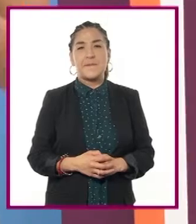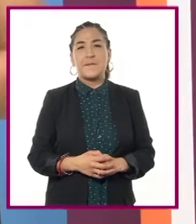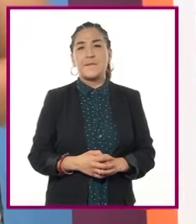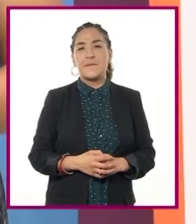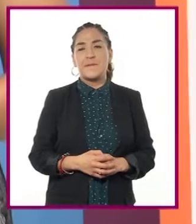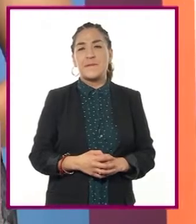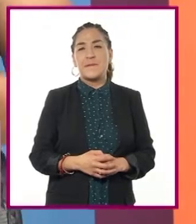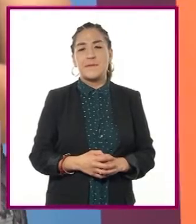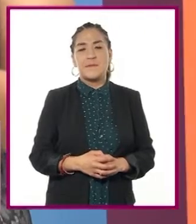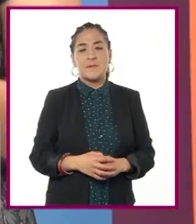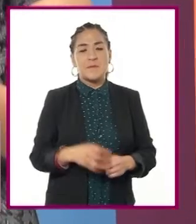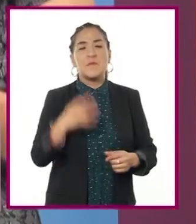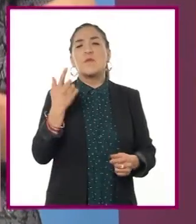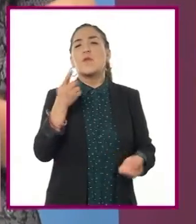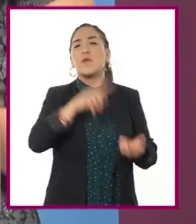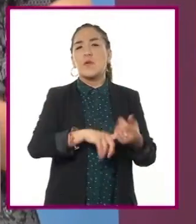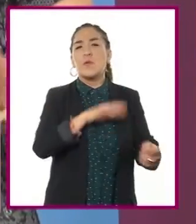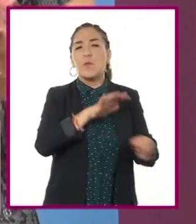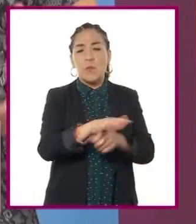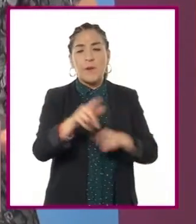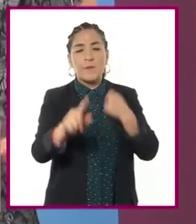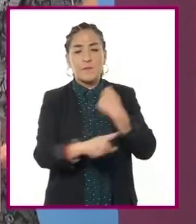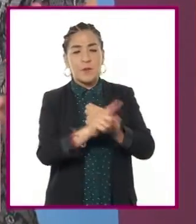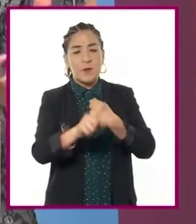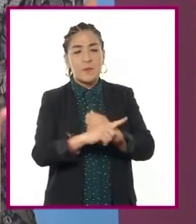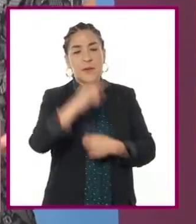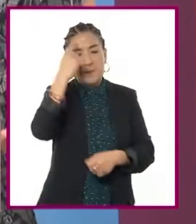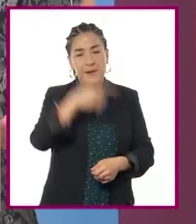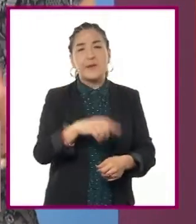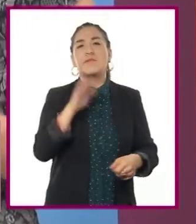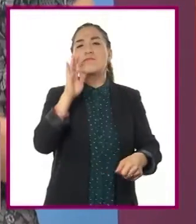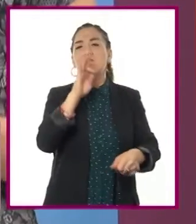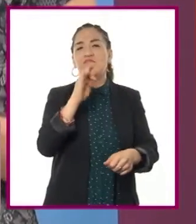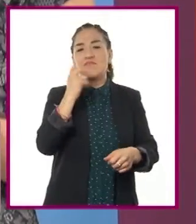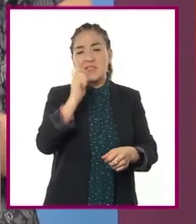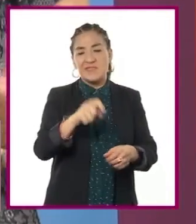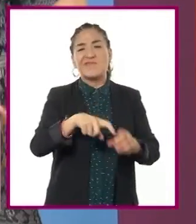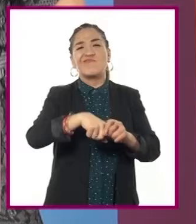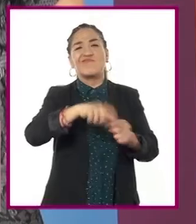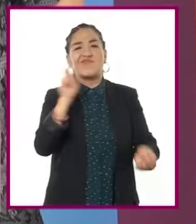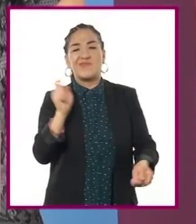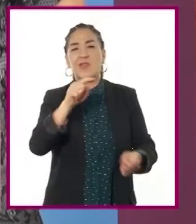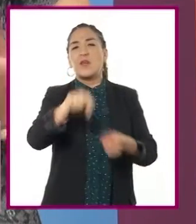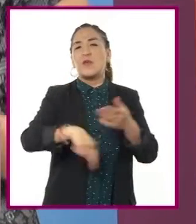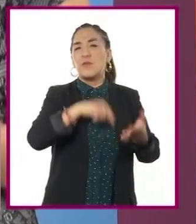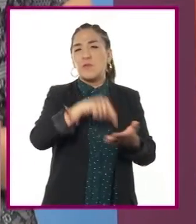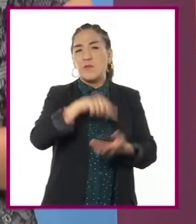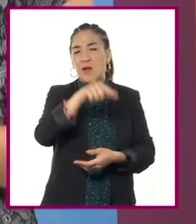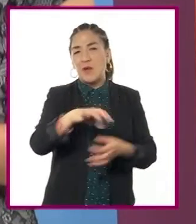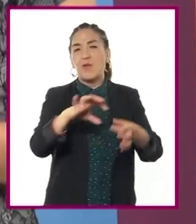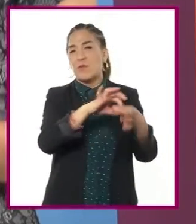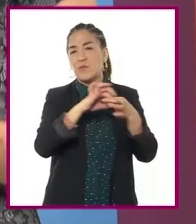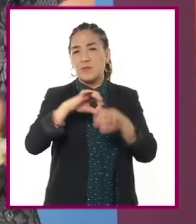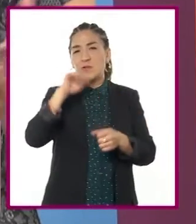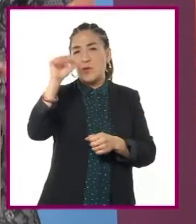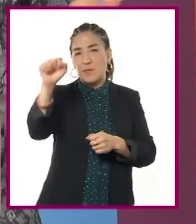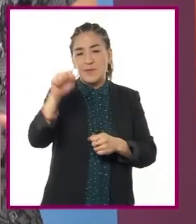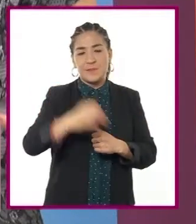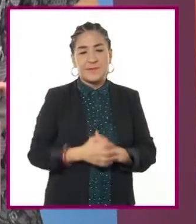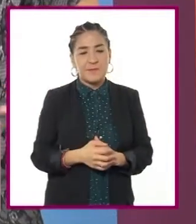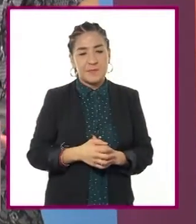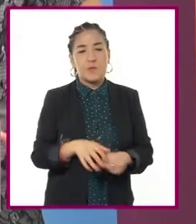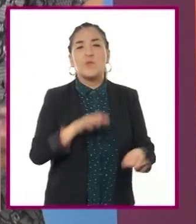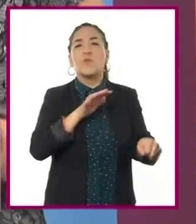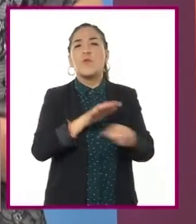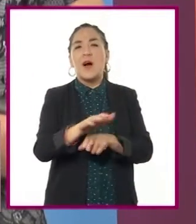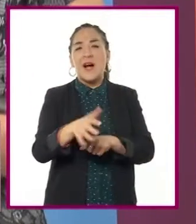Gorbachev? ¿Qué acontecimientos favorecieron la desintegración de la Unión Soviética? ¿Cuáles fueron